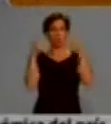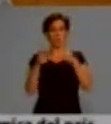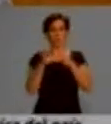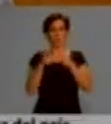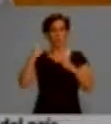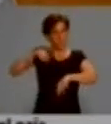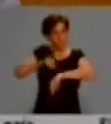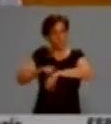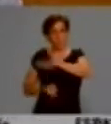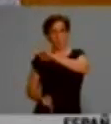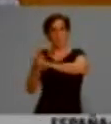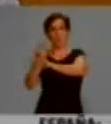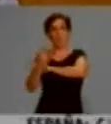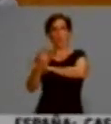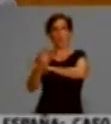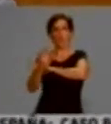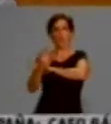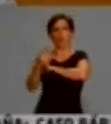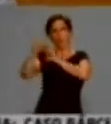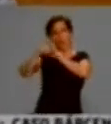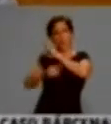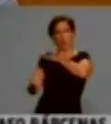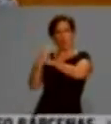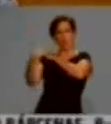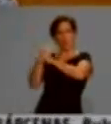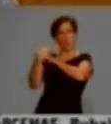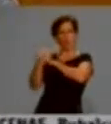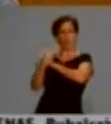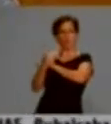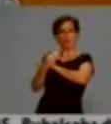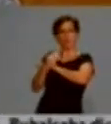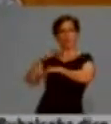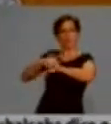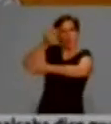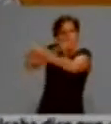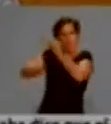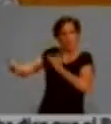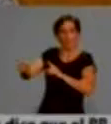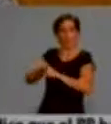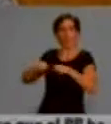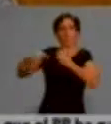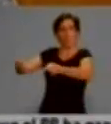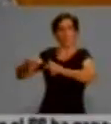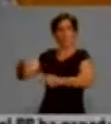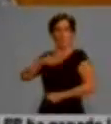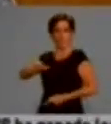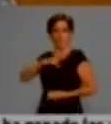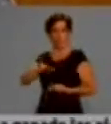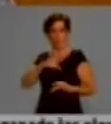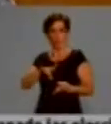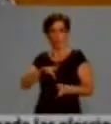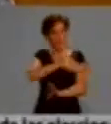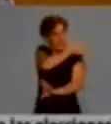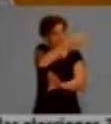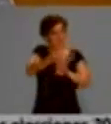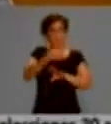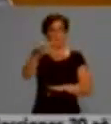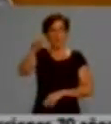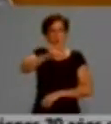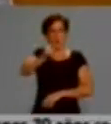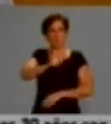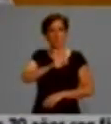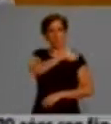donantes del Partido Popular a cambio de favores. Durante 20 meses ustedes han corrompido el